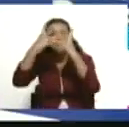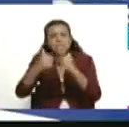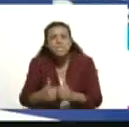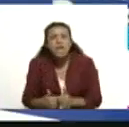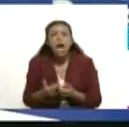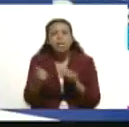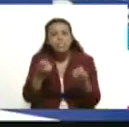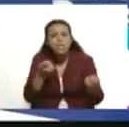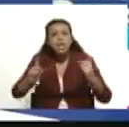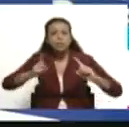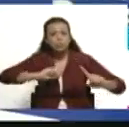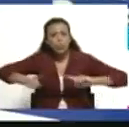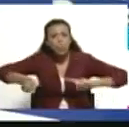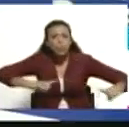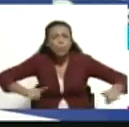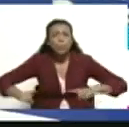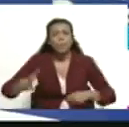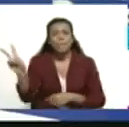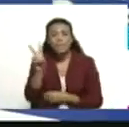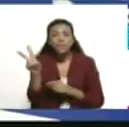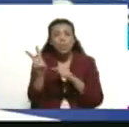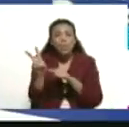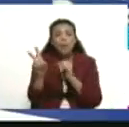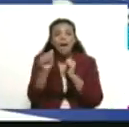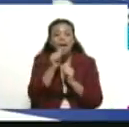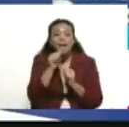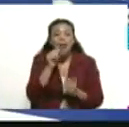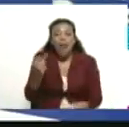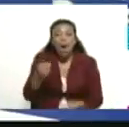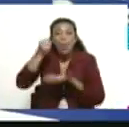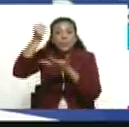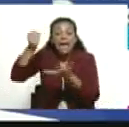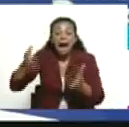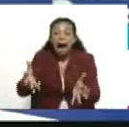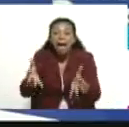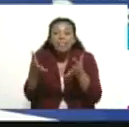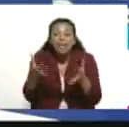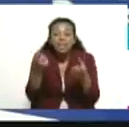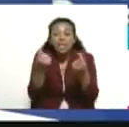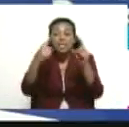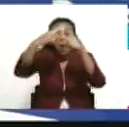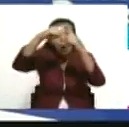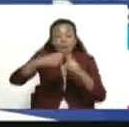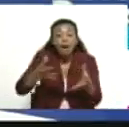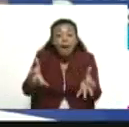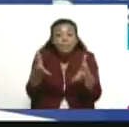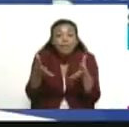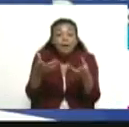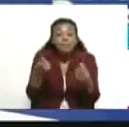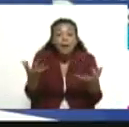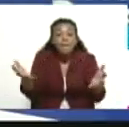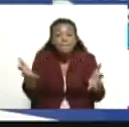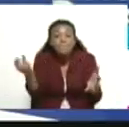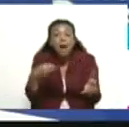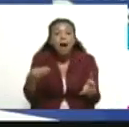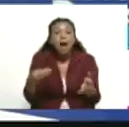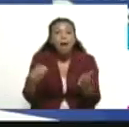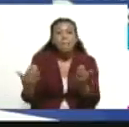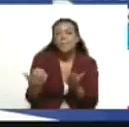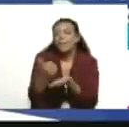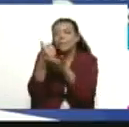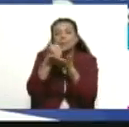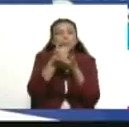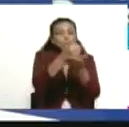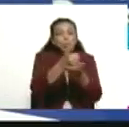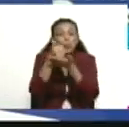y dirigida por Venezuela, sino que además las utilidades que da, además de muchos otros beneficios que la empresa tenía